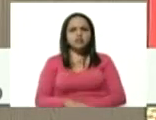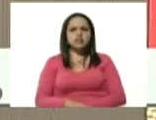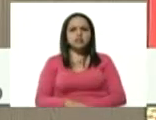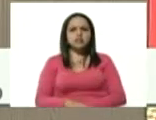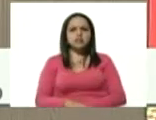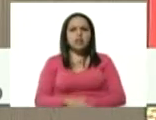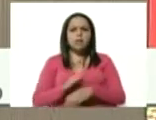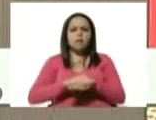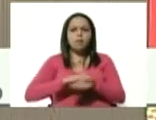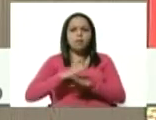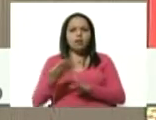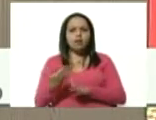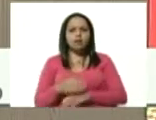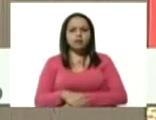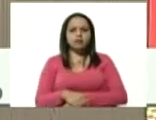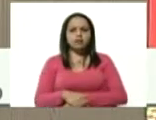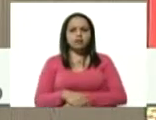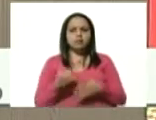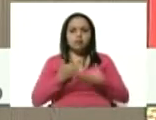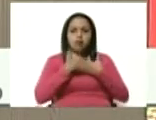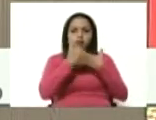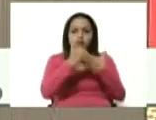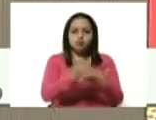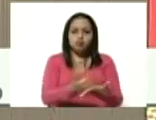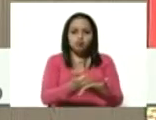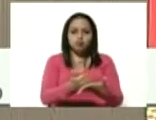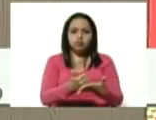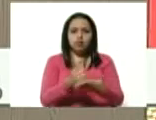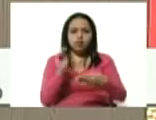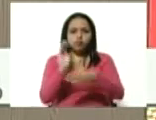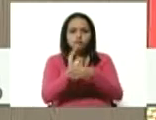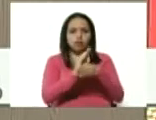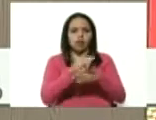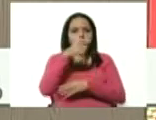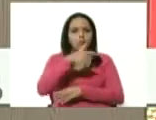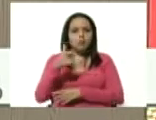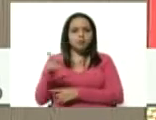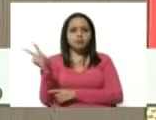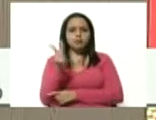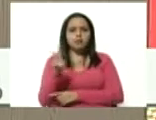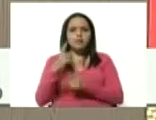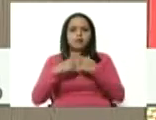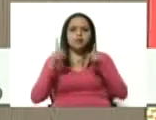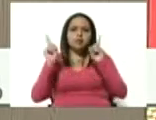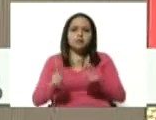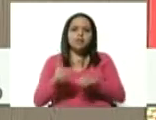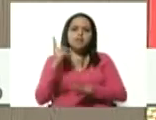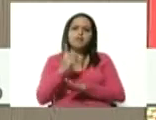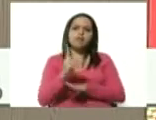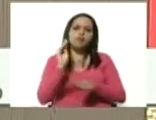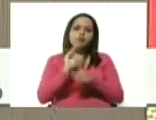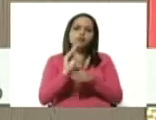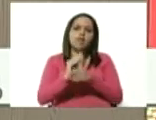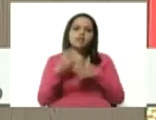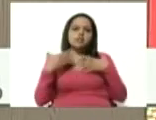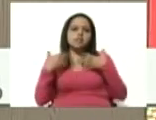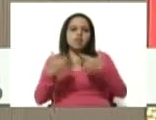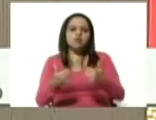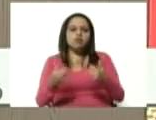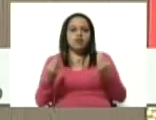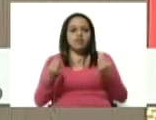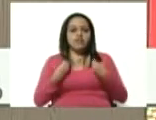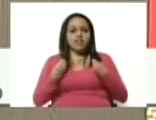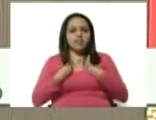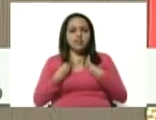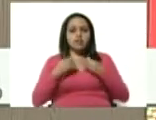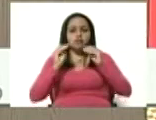para garantizar, bueno, el bienestar del pueblo venezolano, pero también debemos cuidar la salud y la vida, y es el llamado